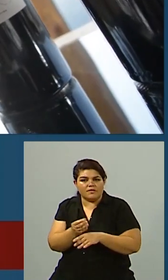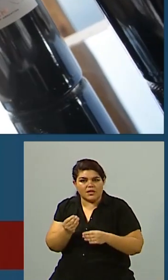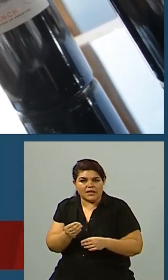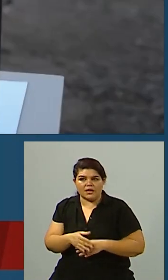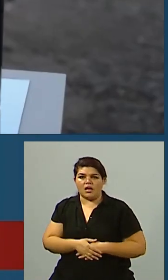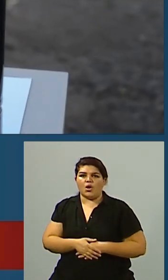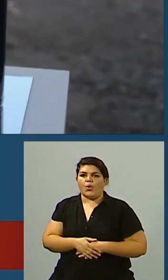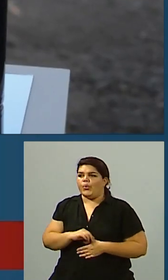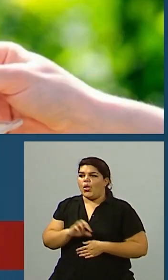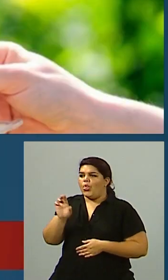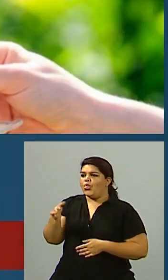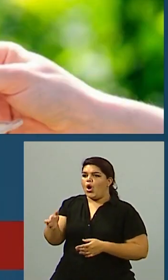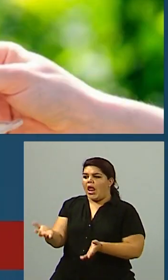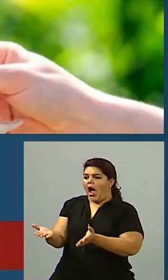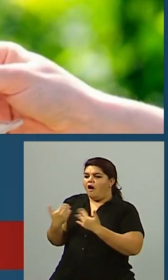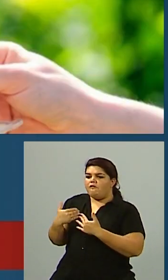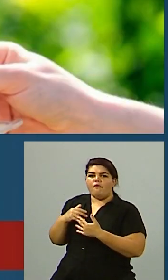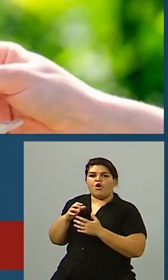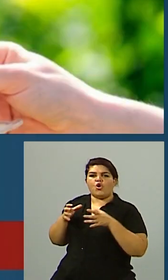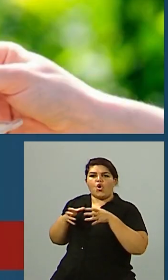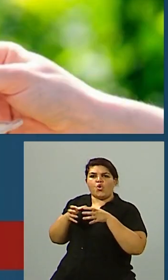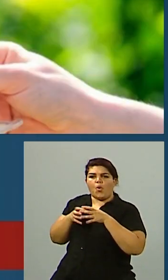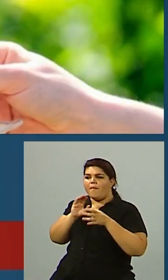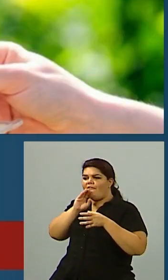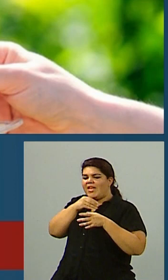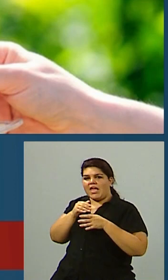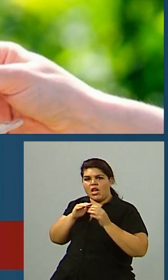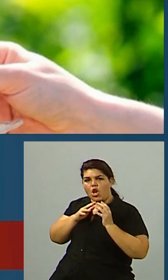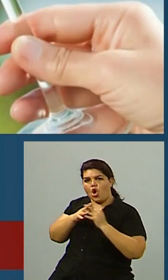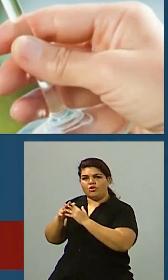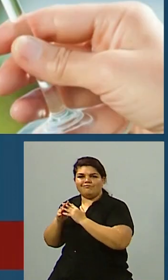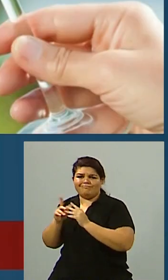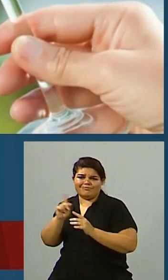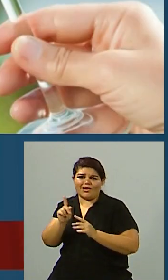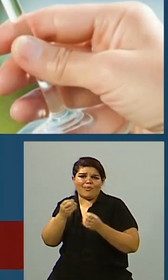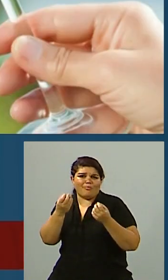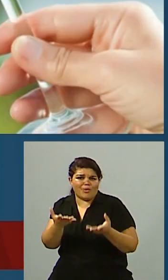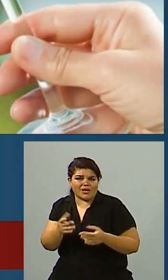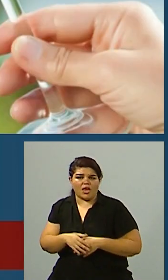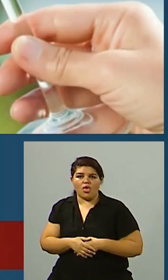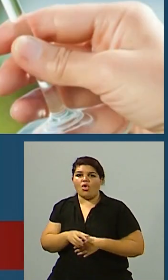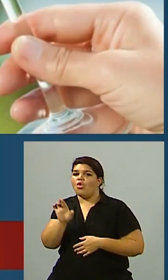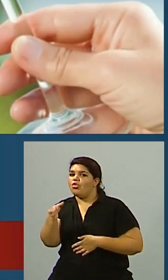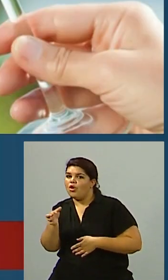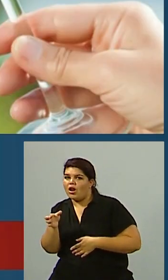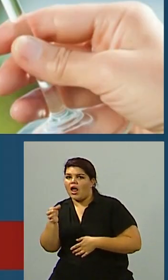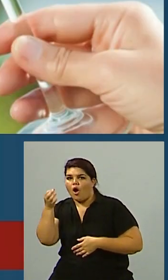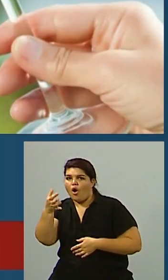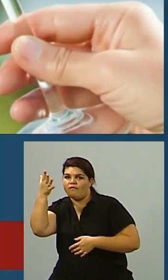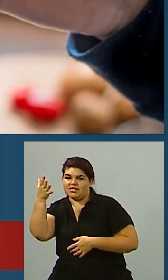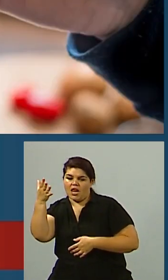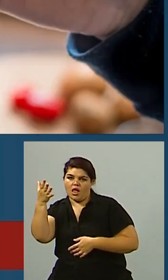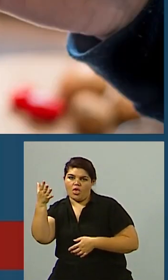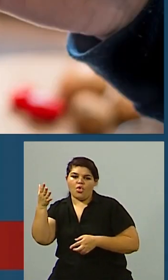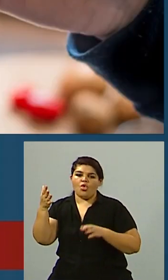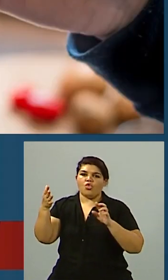dólar diferencial, ¿no es cierto? Porque el problema sigue estando en la brecha entre lo que es el dólar oficial y el dólar de exportación. Porque